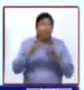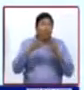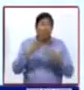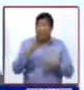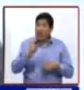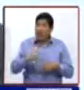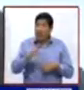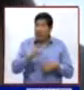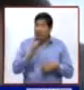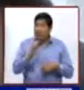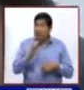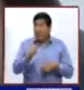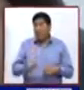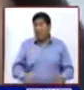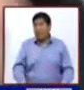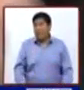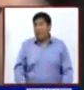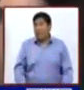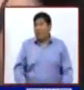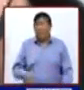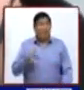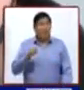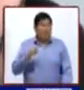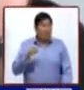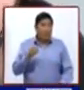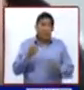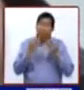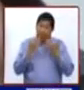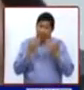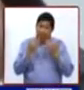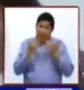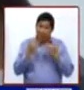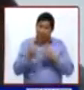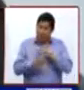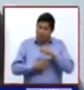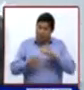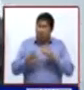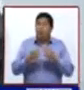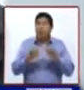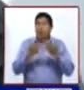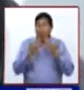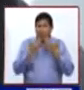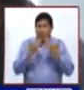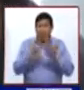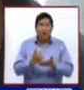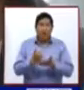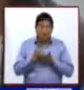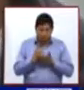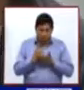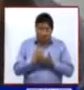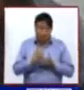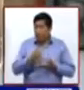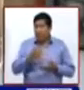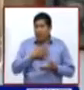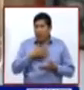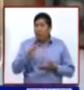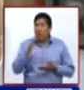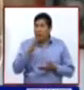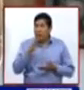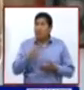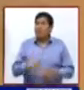tantas necesidades que tenían? Sí, muchas gracias a la comunidad que nos ha ayudado a nosotros y a mi mamá.